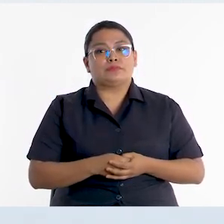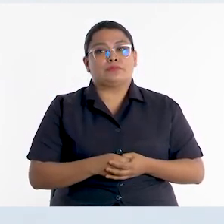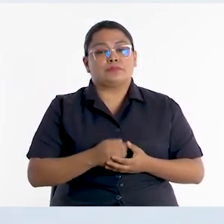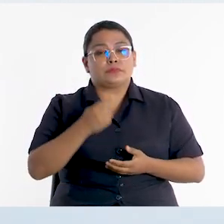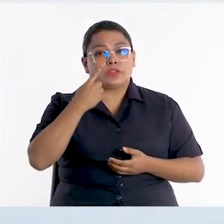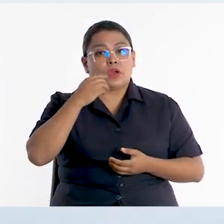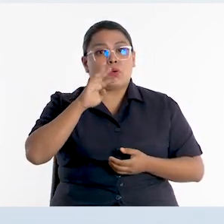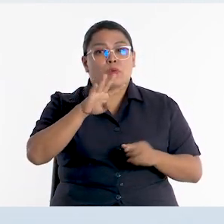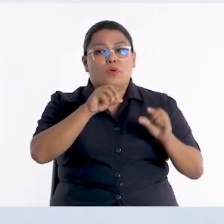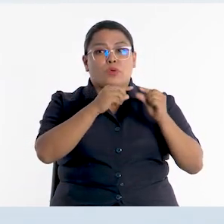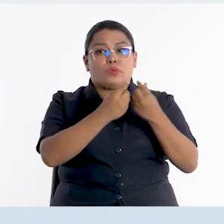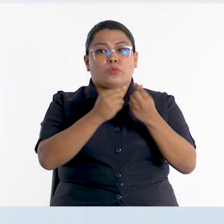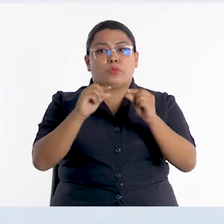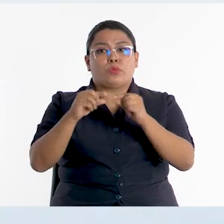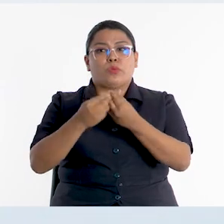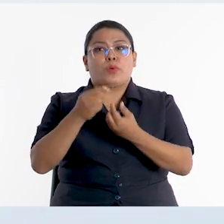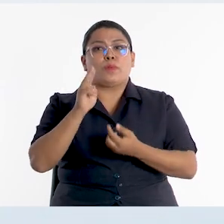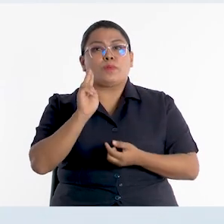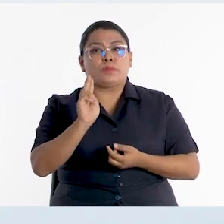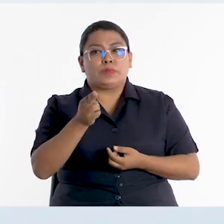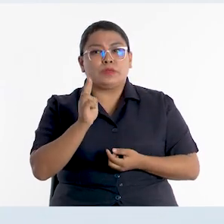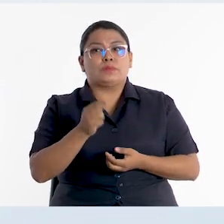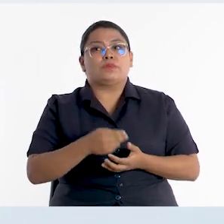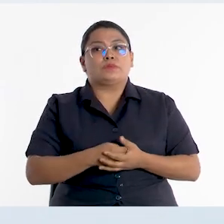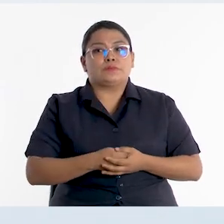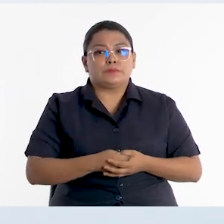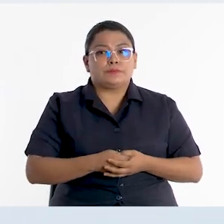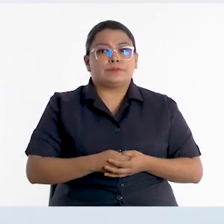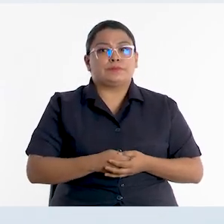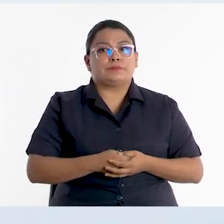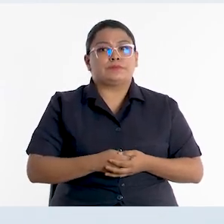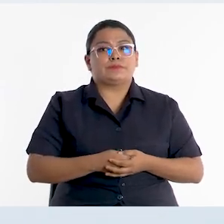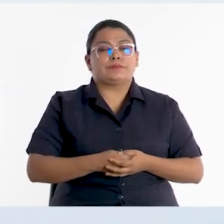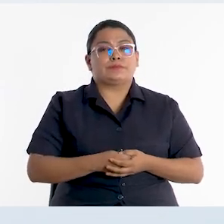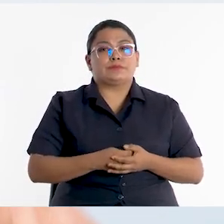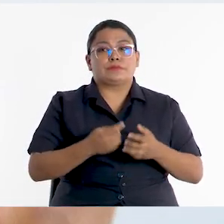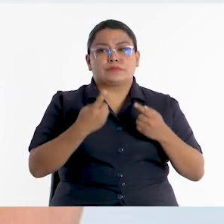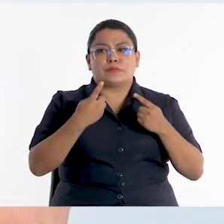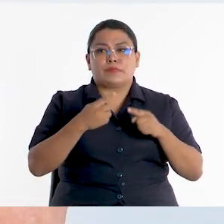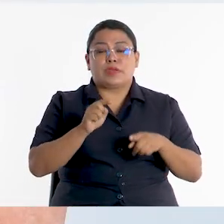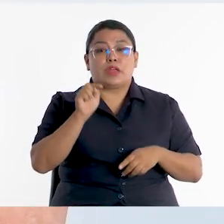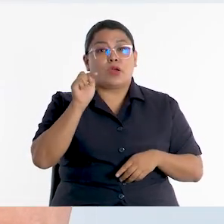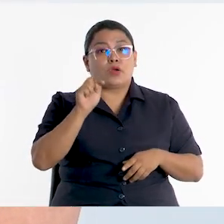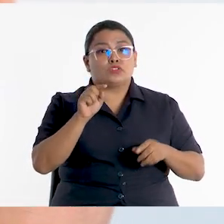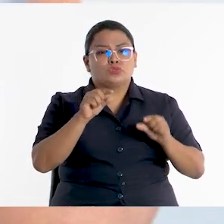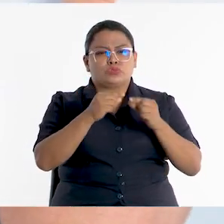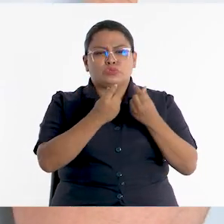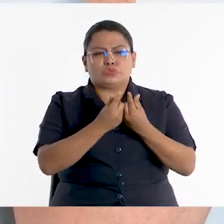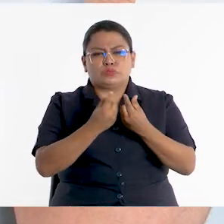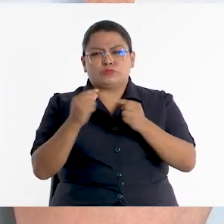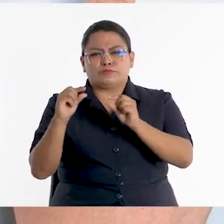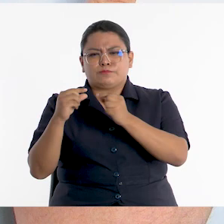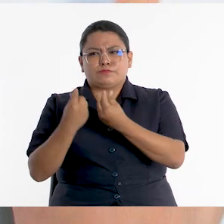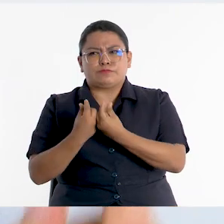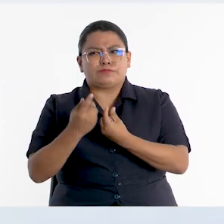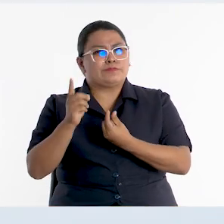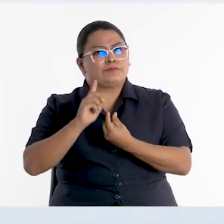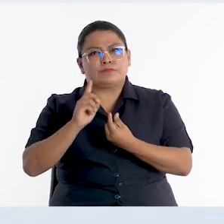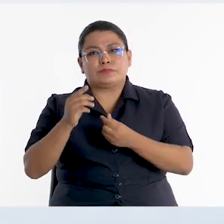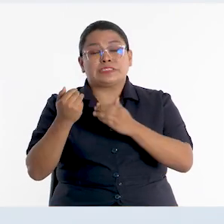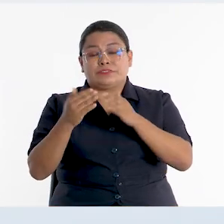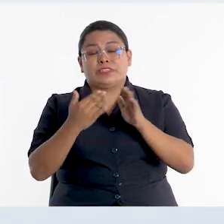Estos 4 grupos tienen la misma cantidad de botones, pero este grupo y este otro